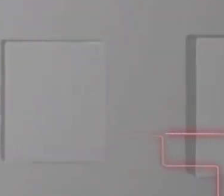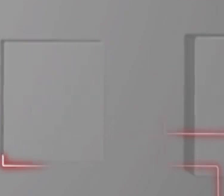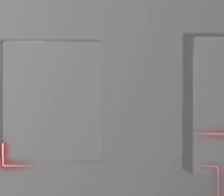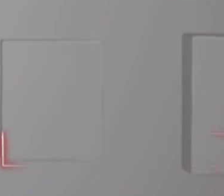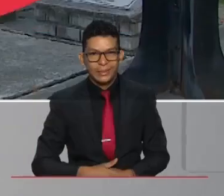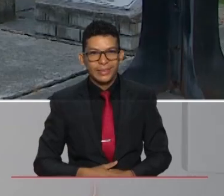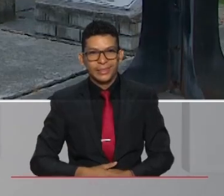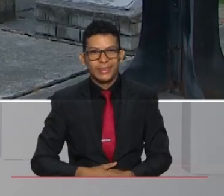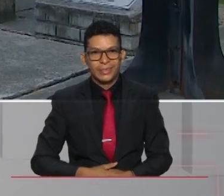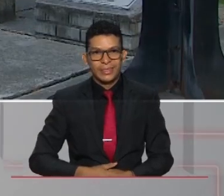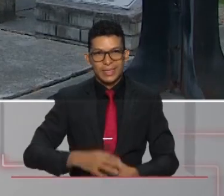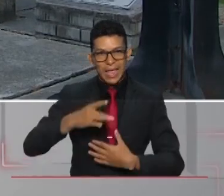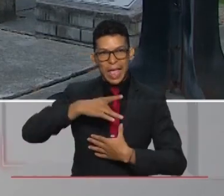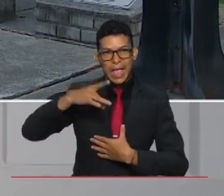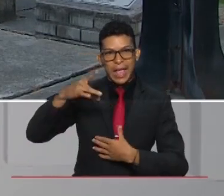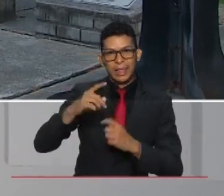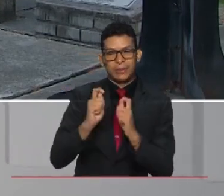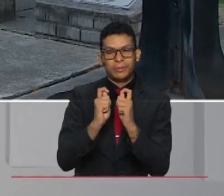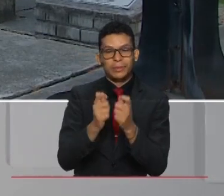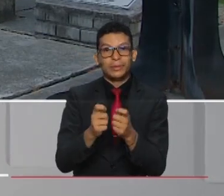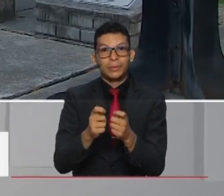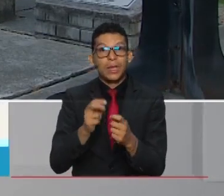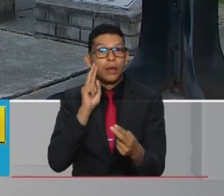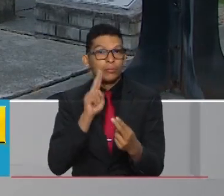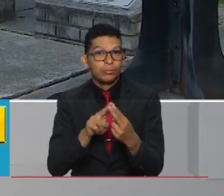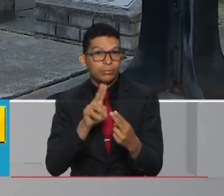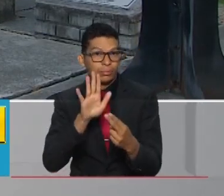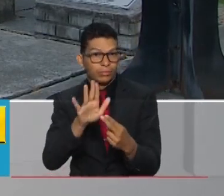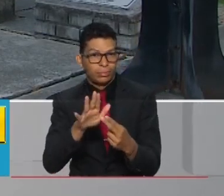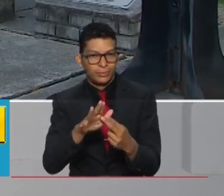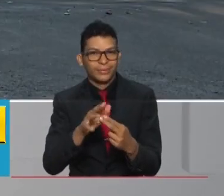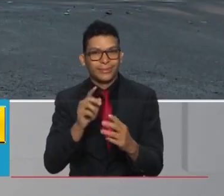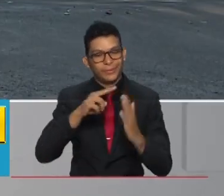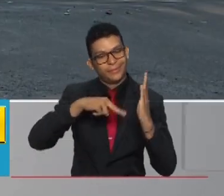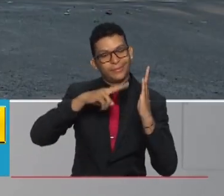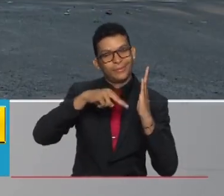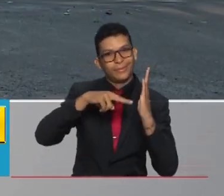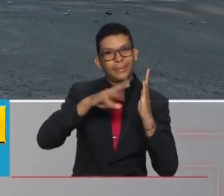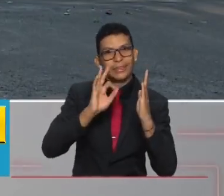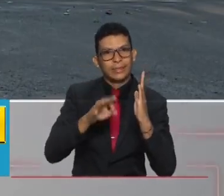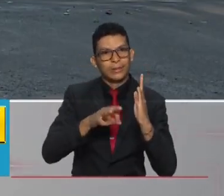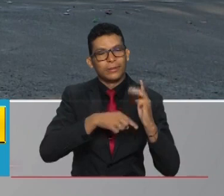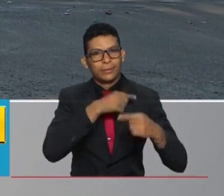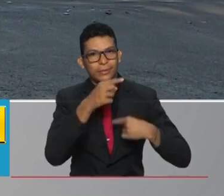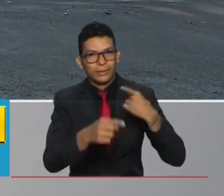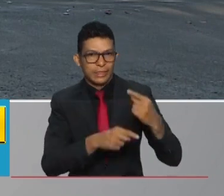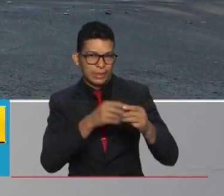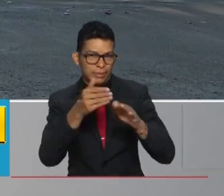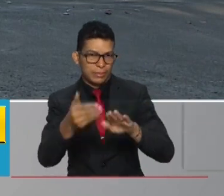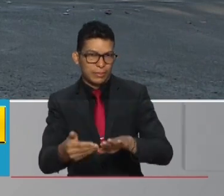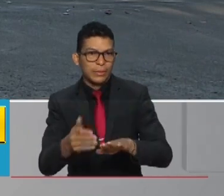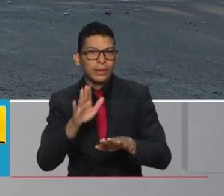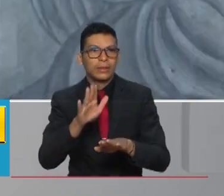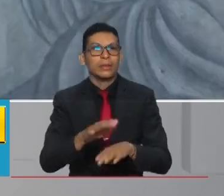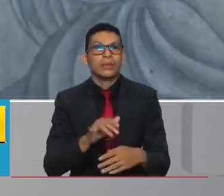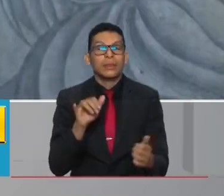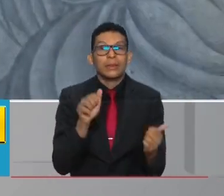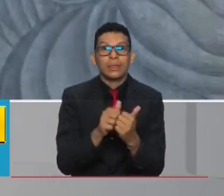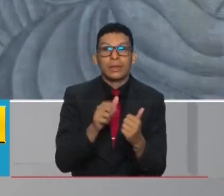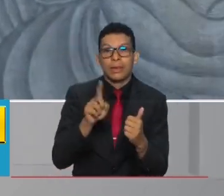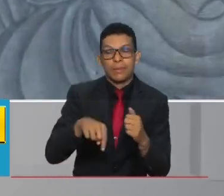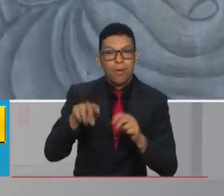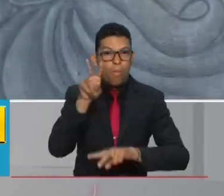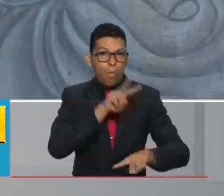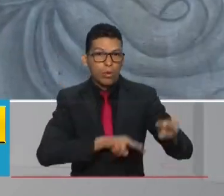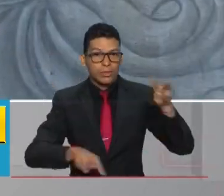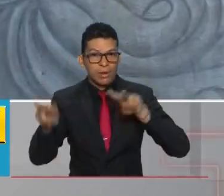Valle del Cauca, también conocido por el maestro Omar Rayo y el legado que dejó en este territorio antes de su partida con sus obras y el museo que lleva